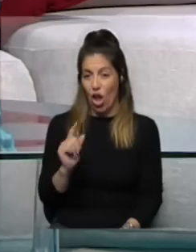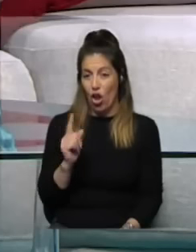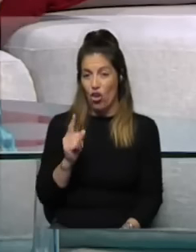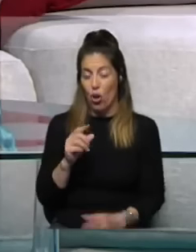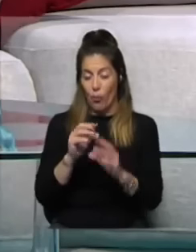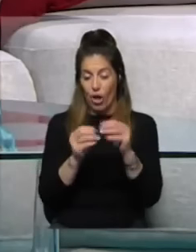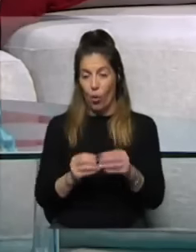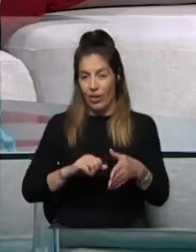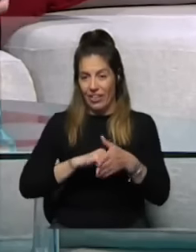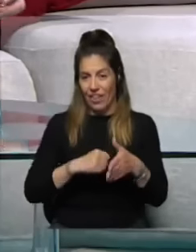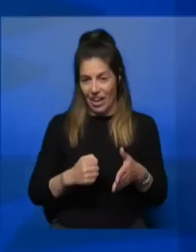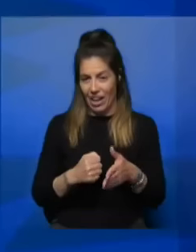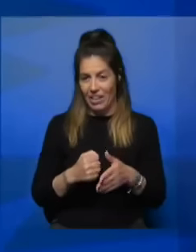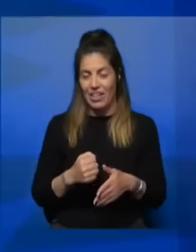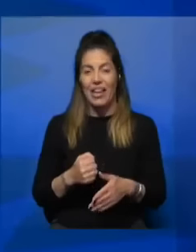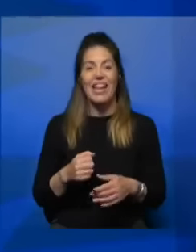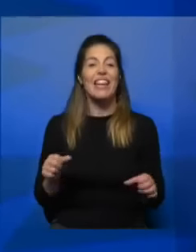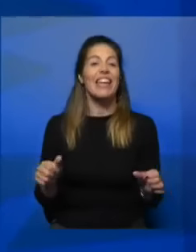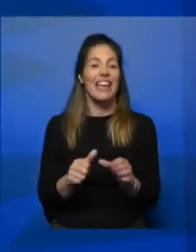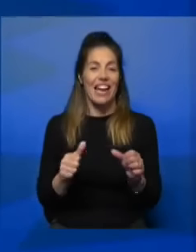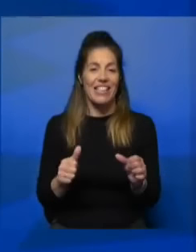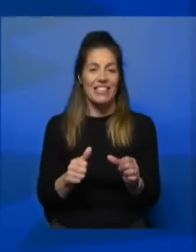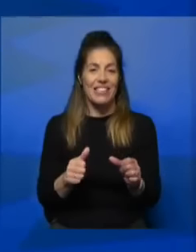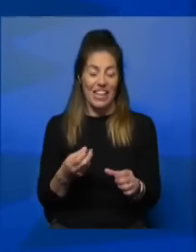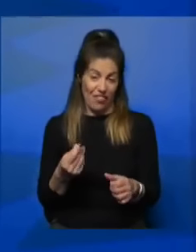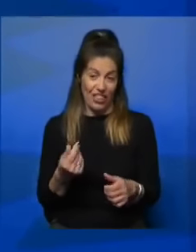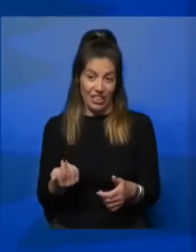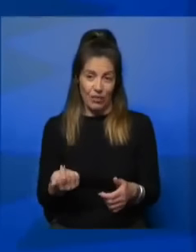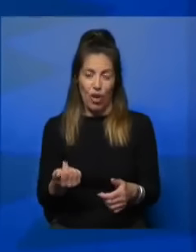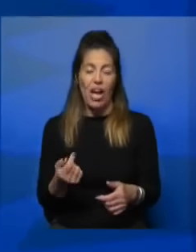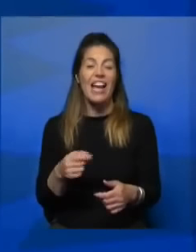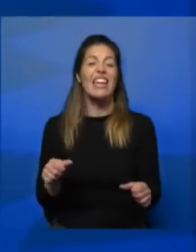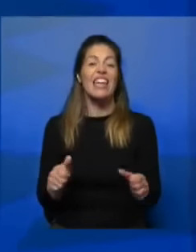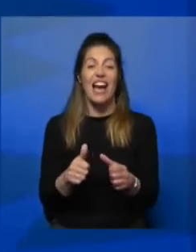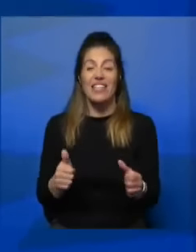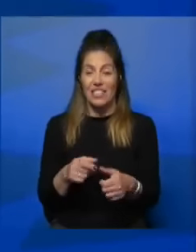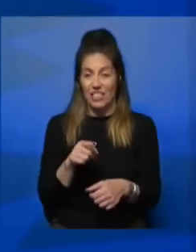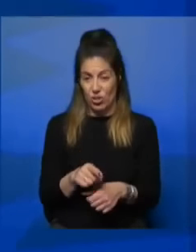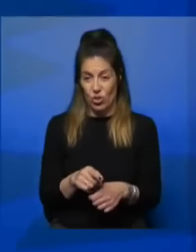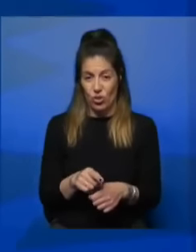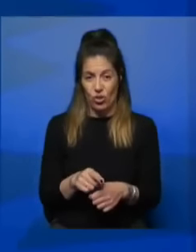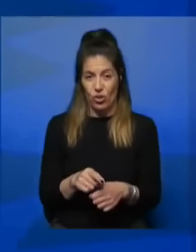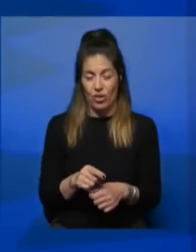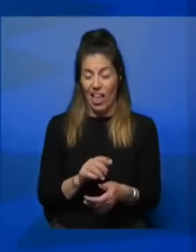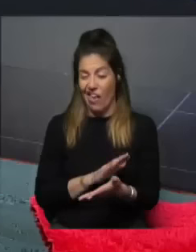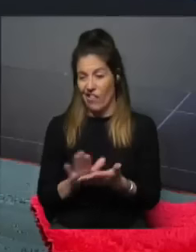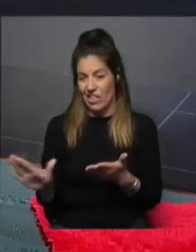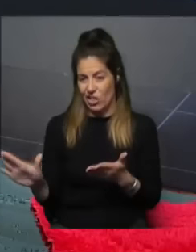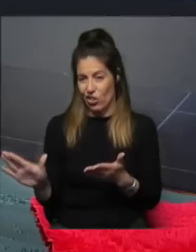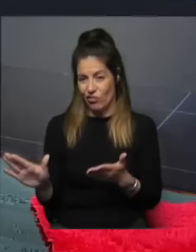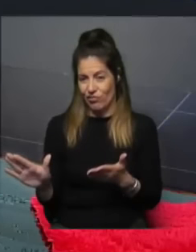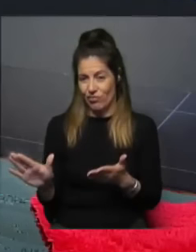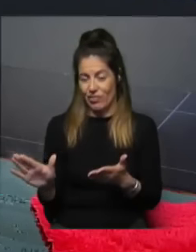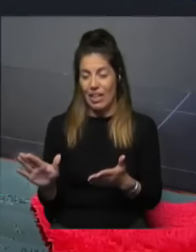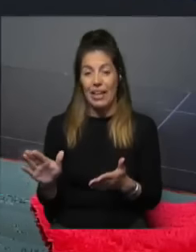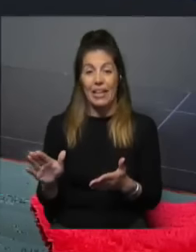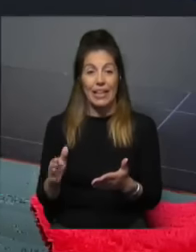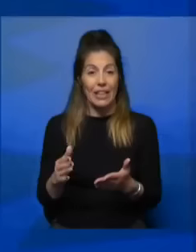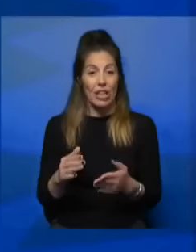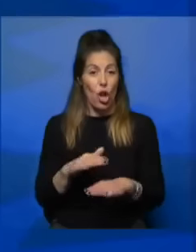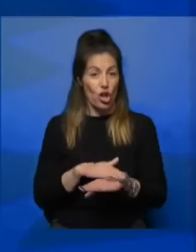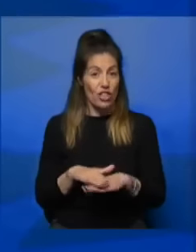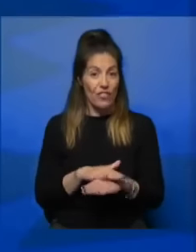cuenta bancaria. ¿A qué en lleva efectivo. Eso? En efectivo. Ahí está. ¿A qué lleva eso? A la evasión. Y los índices de